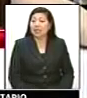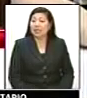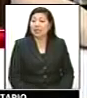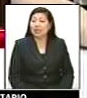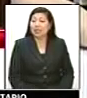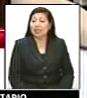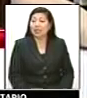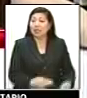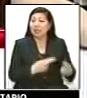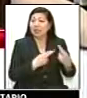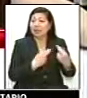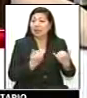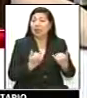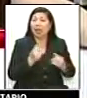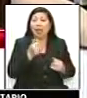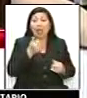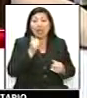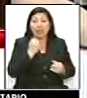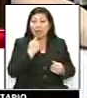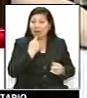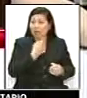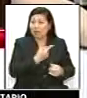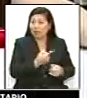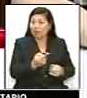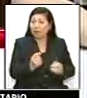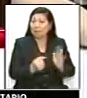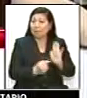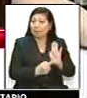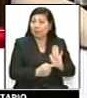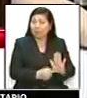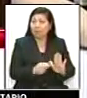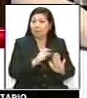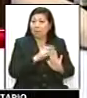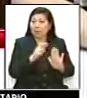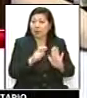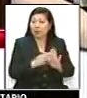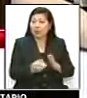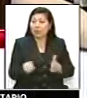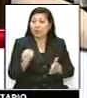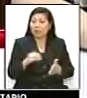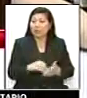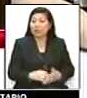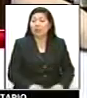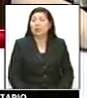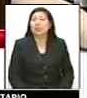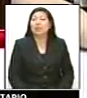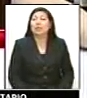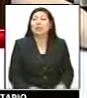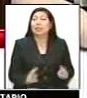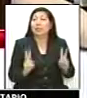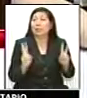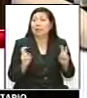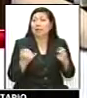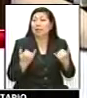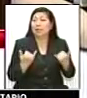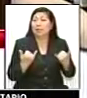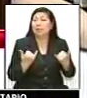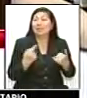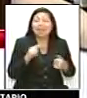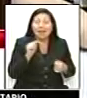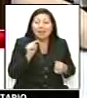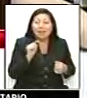Nación encargada, el día de ayer, acaba de anunciar que va a presentar un proyecto sustitutorio. Entonces, el tema de fondo es